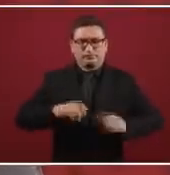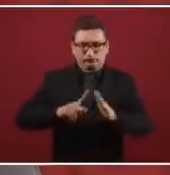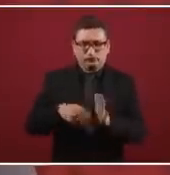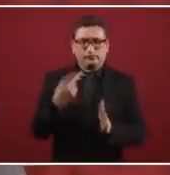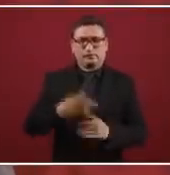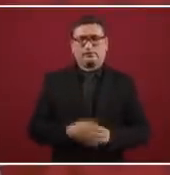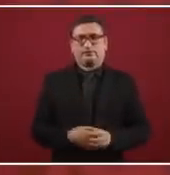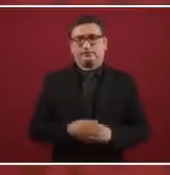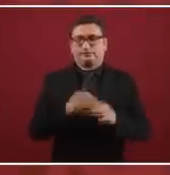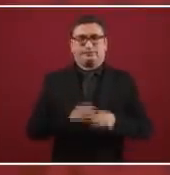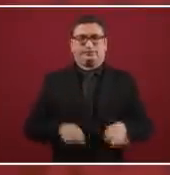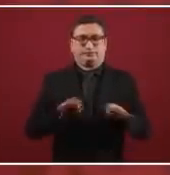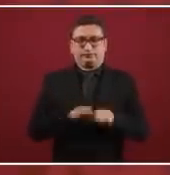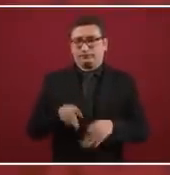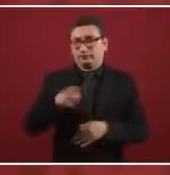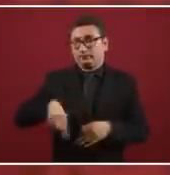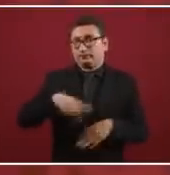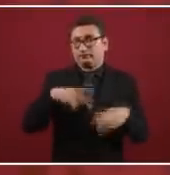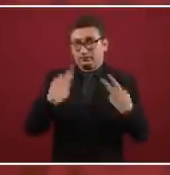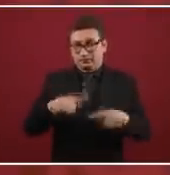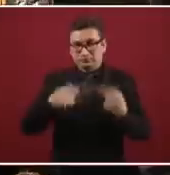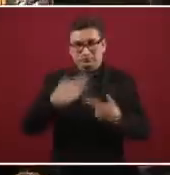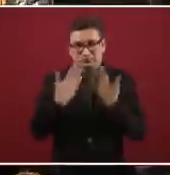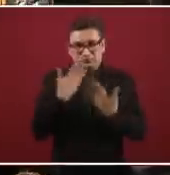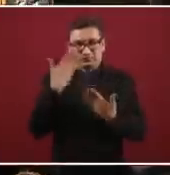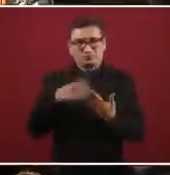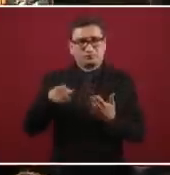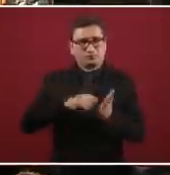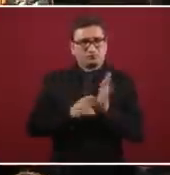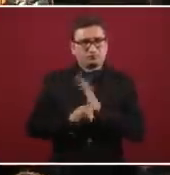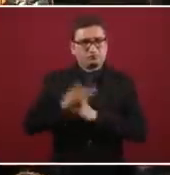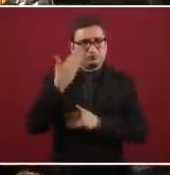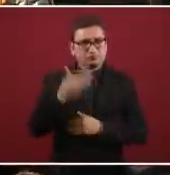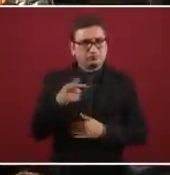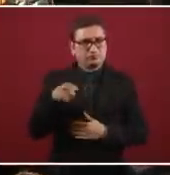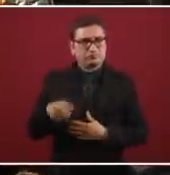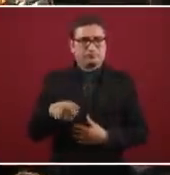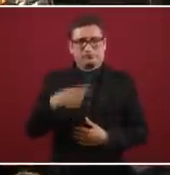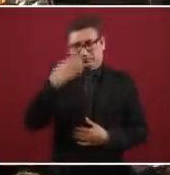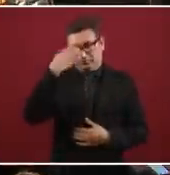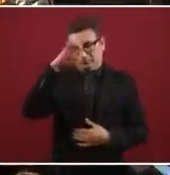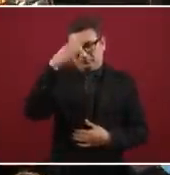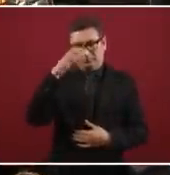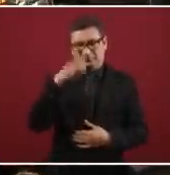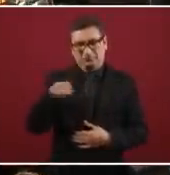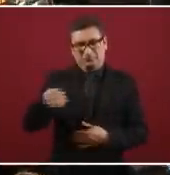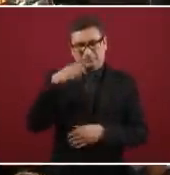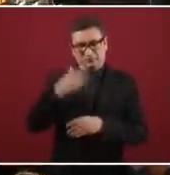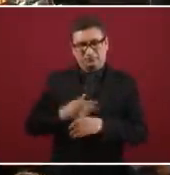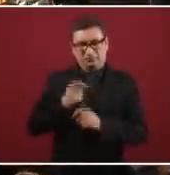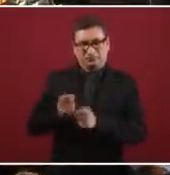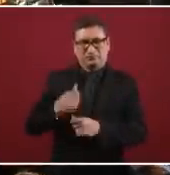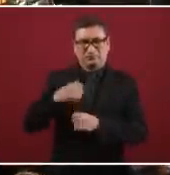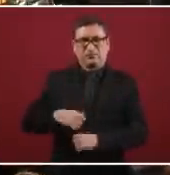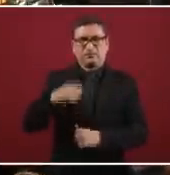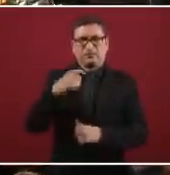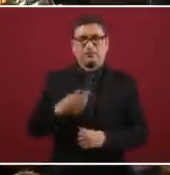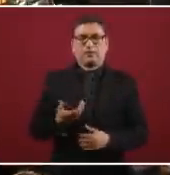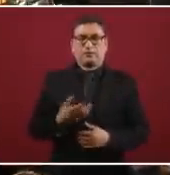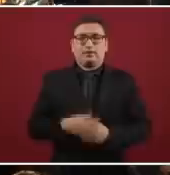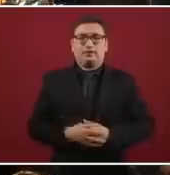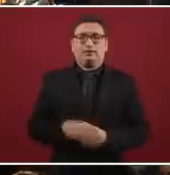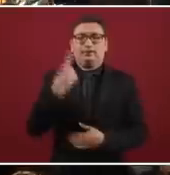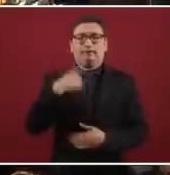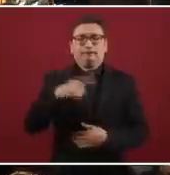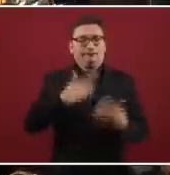Los técnicos que están a cargo de la rehabilitación de